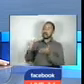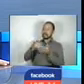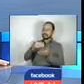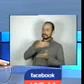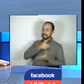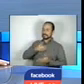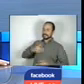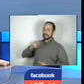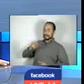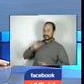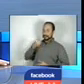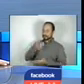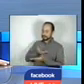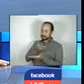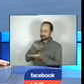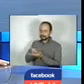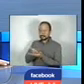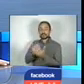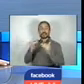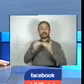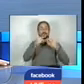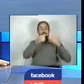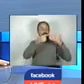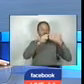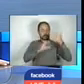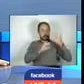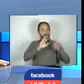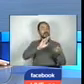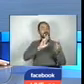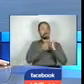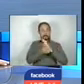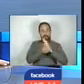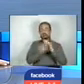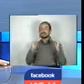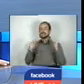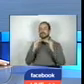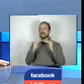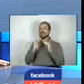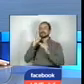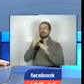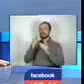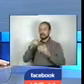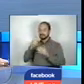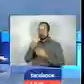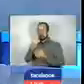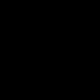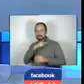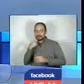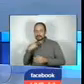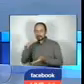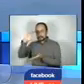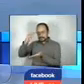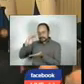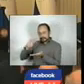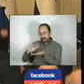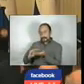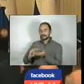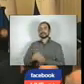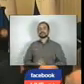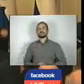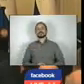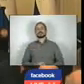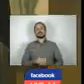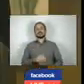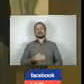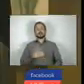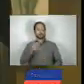qué dijo sobre las propuestas de reforma a la Constitución y la reducción de municipios. Aunque Nayib